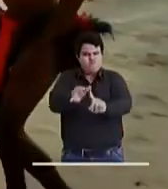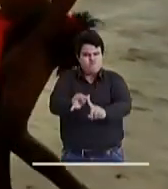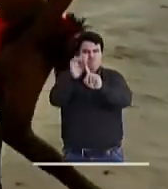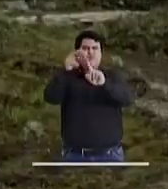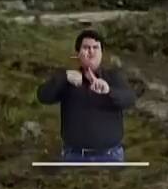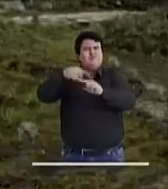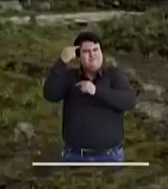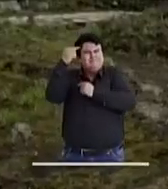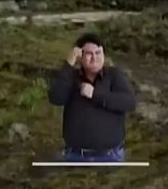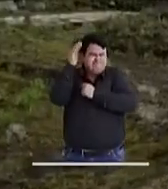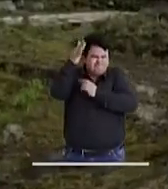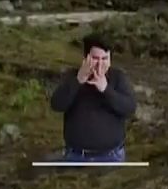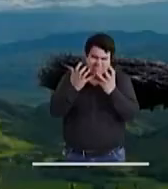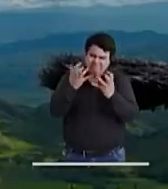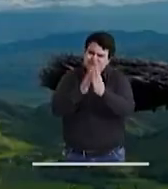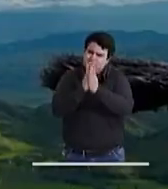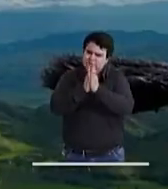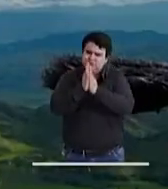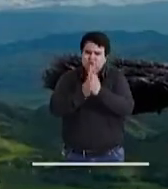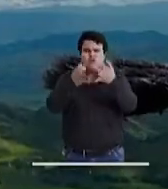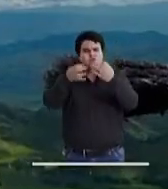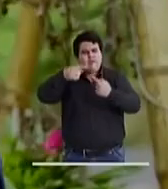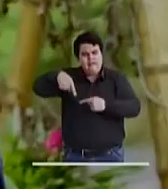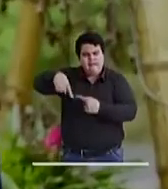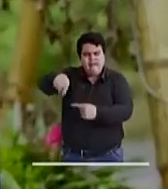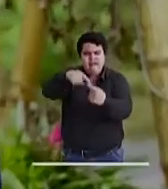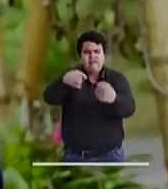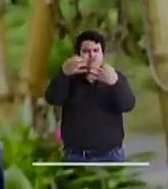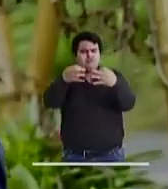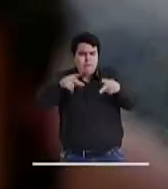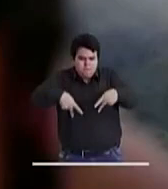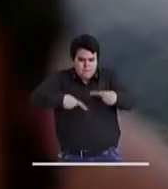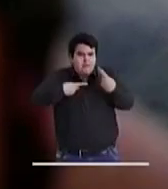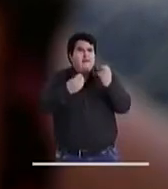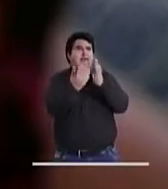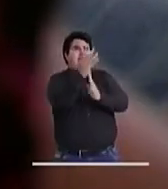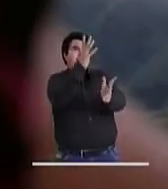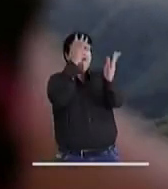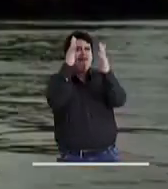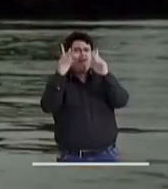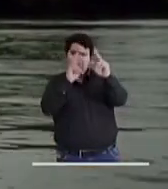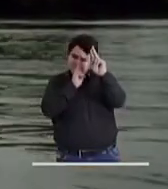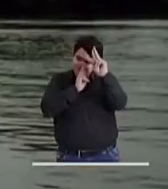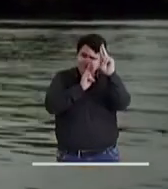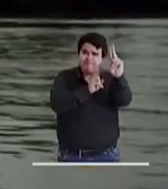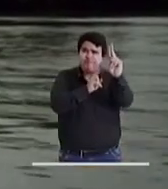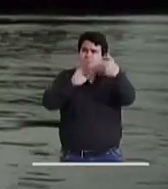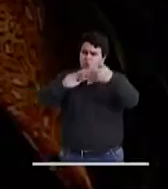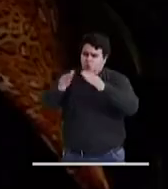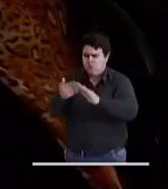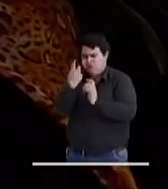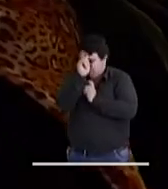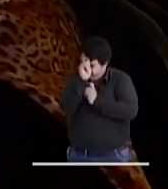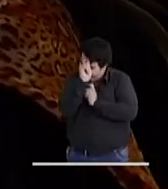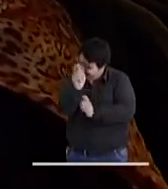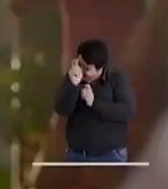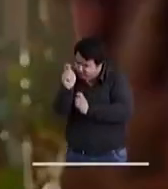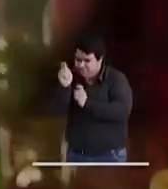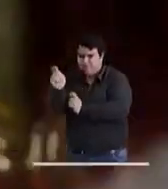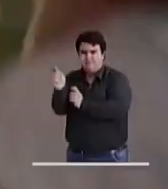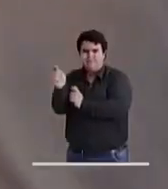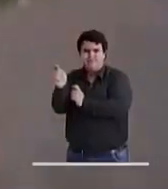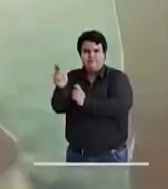el sello y que han tenido pues todo un proceso de capacitación, de formación también, para poder, por ejemplo,